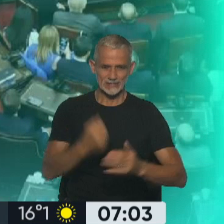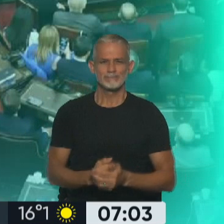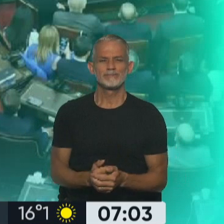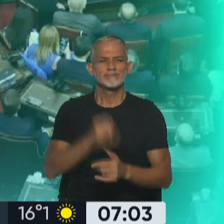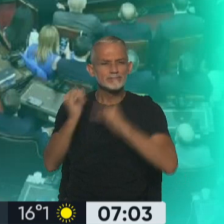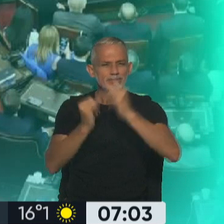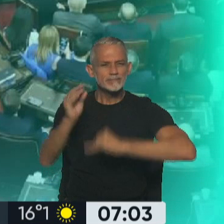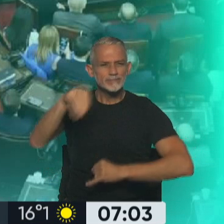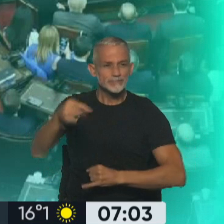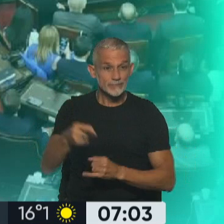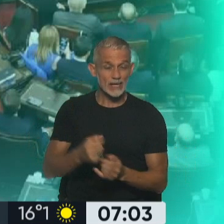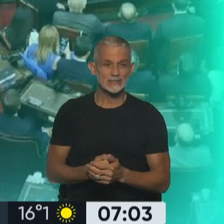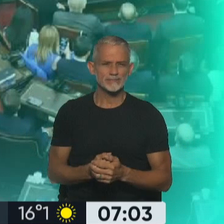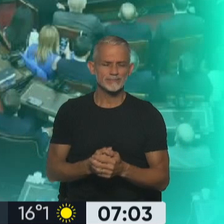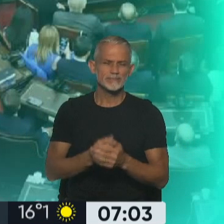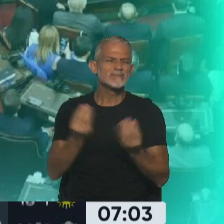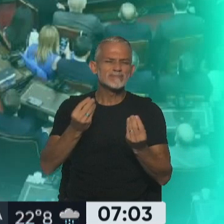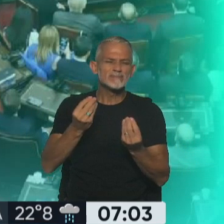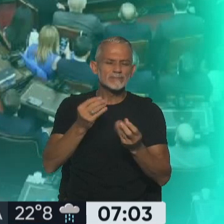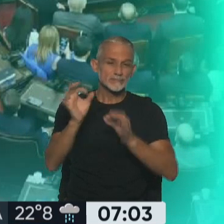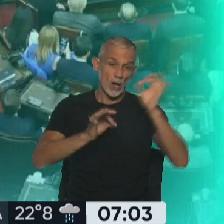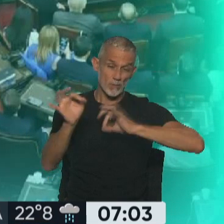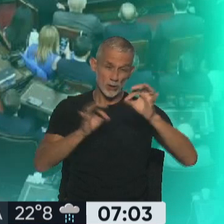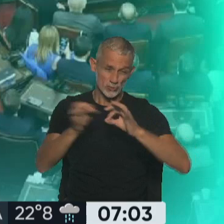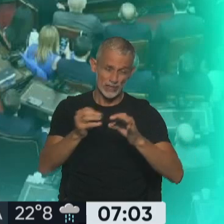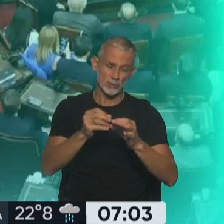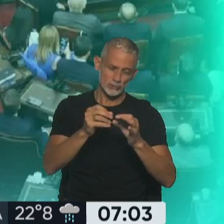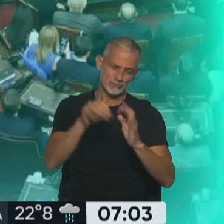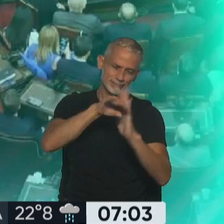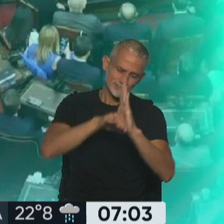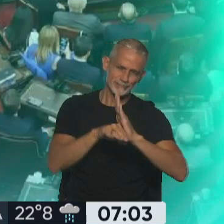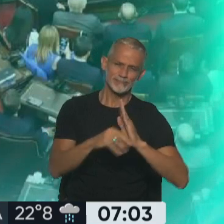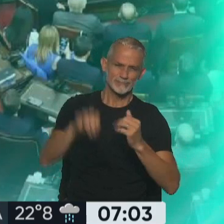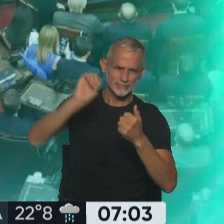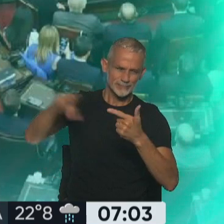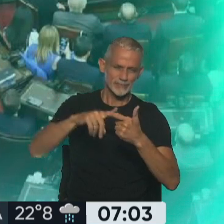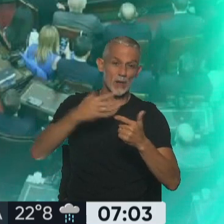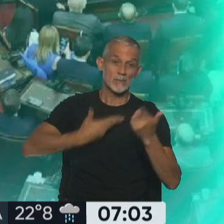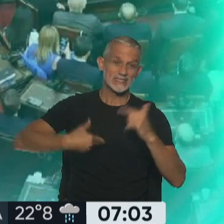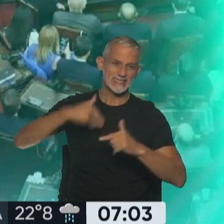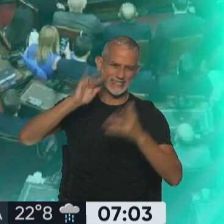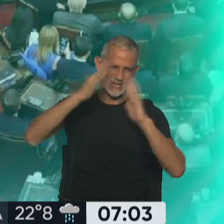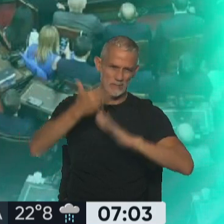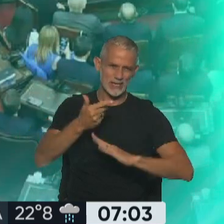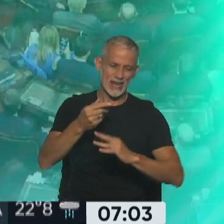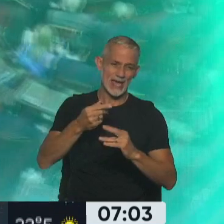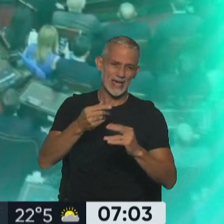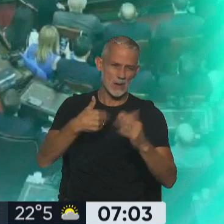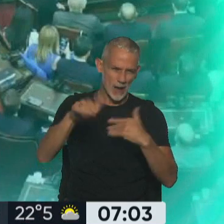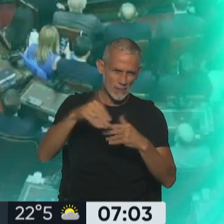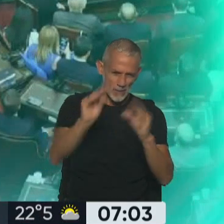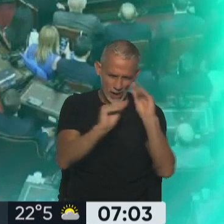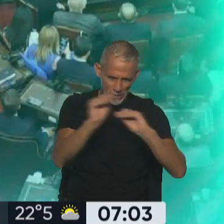y recién te sumás, estamos detallando la cantidad de proyectos, un paquete de medidas que el presidente Milei quiere enviar pronto